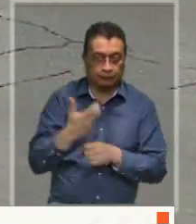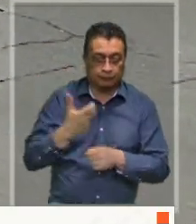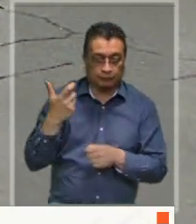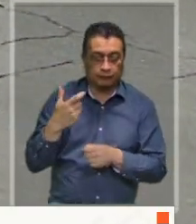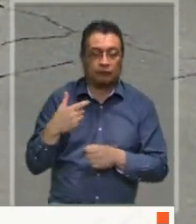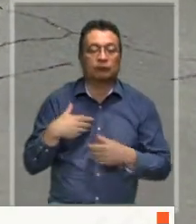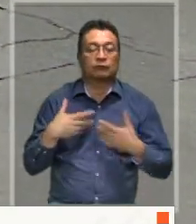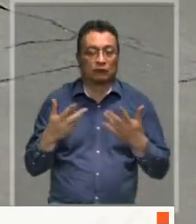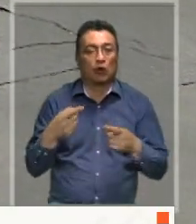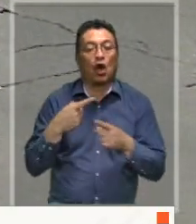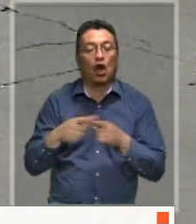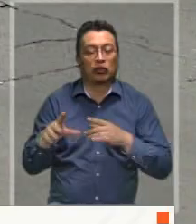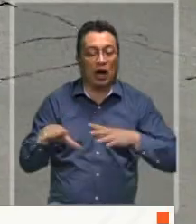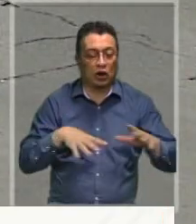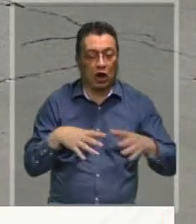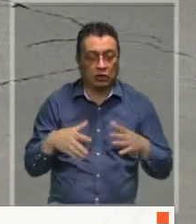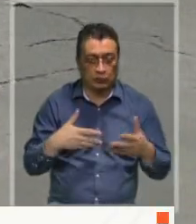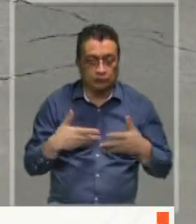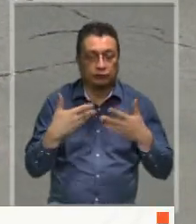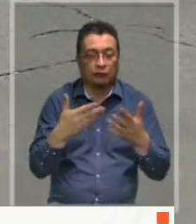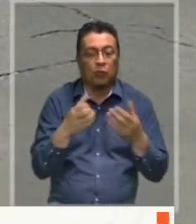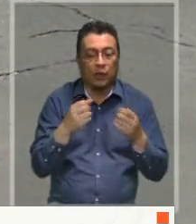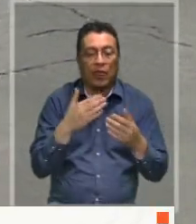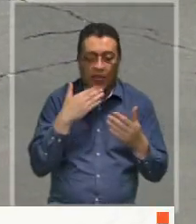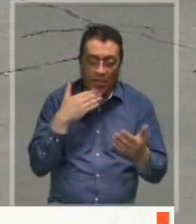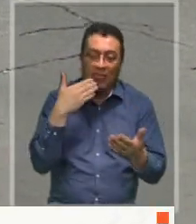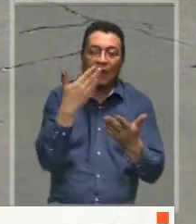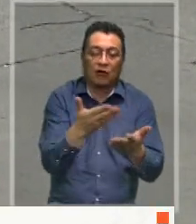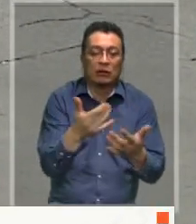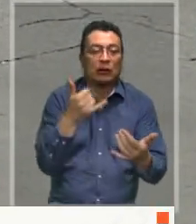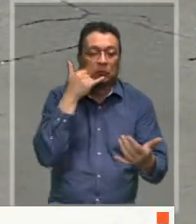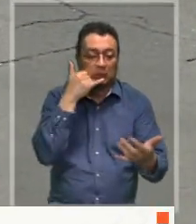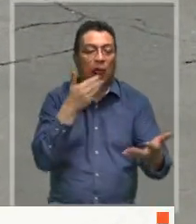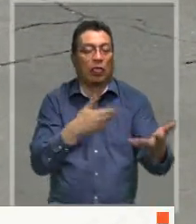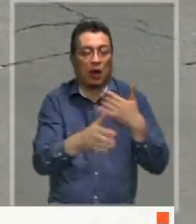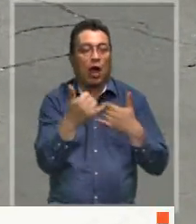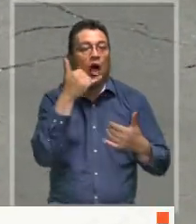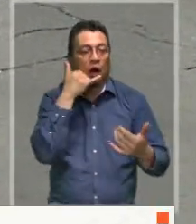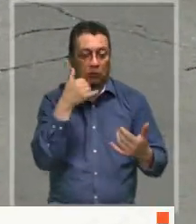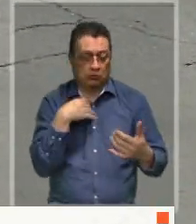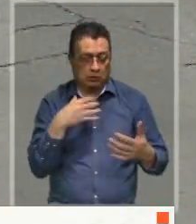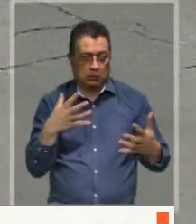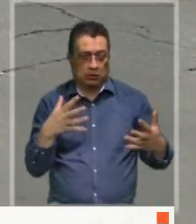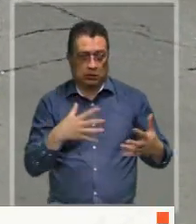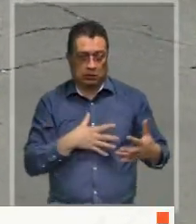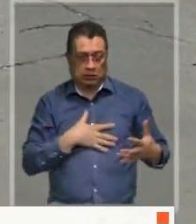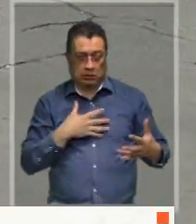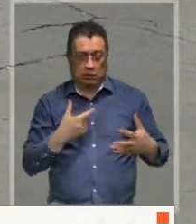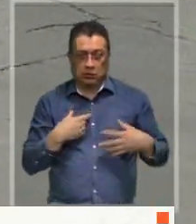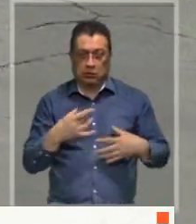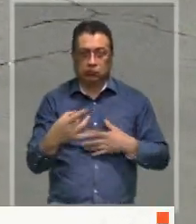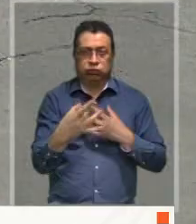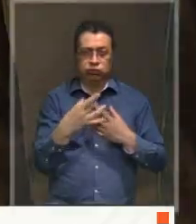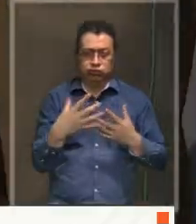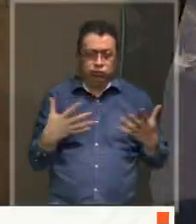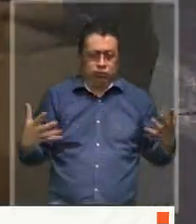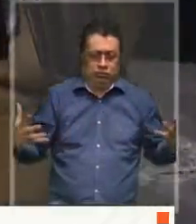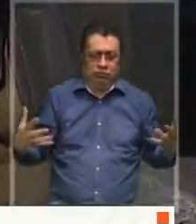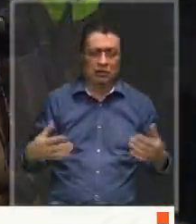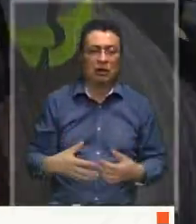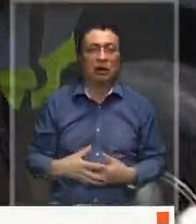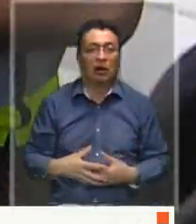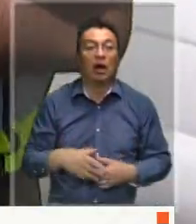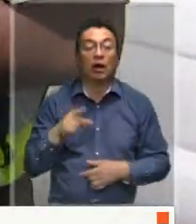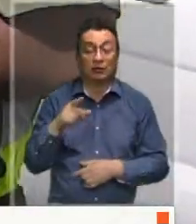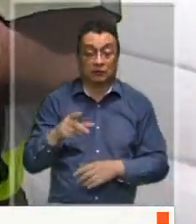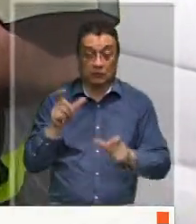ofrecieron otras cosas para uno poder devolver, para que te devolvieran el teléfono, y como mujer uno igual se siente pasada a llevar en todo sentido. Las